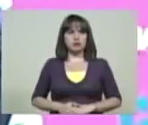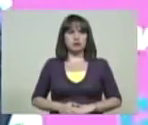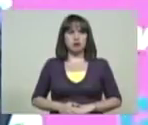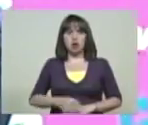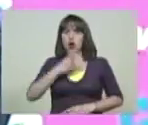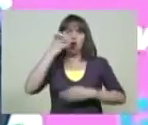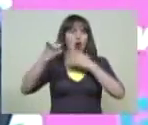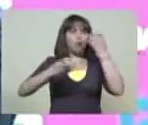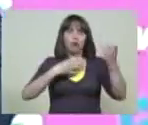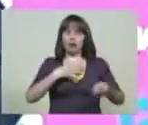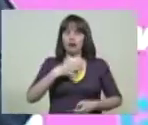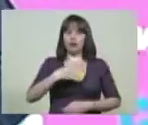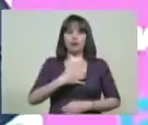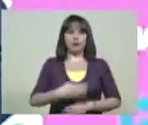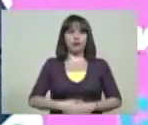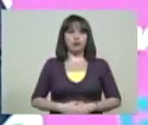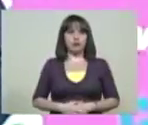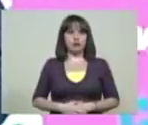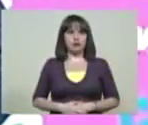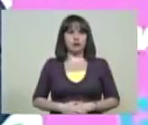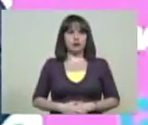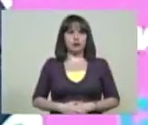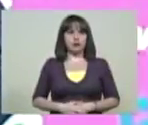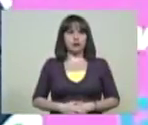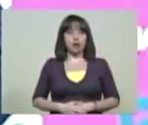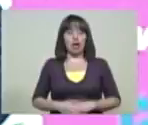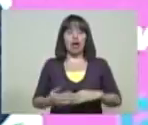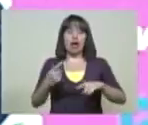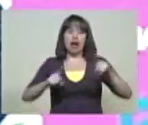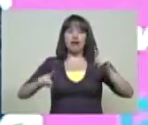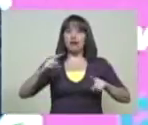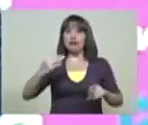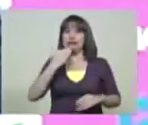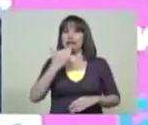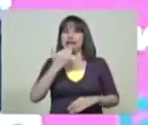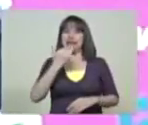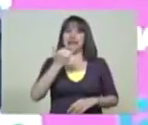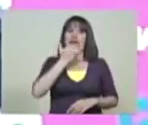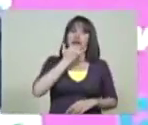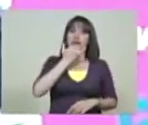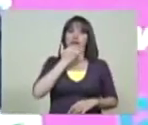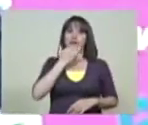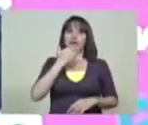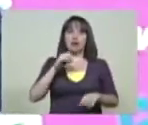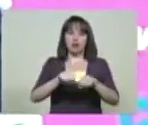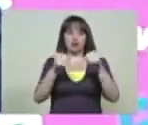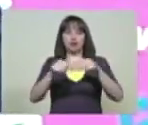gritar porque cuando oí estos detalles técnicos no tiendes a gritar